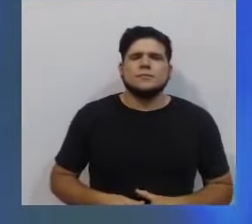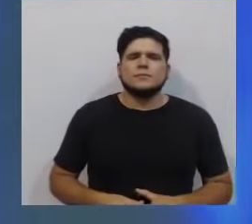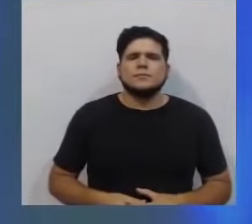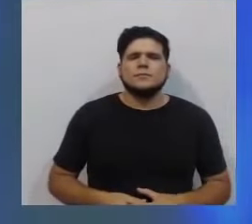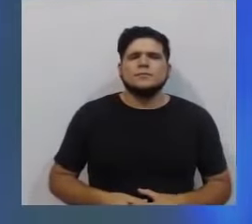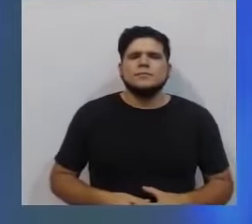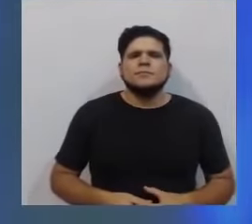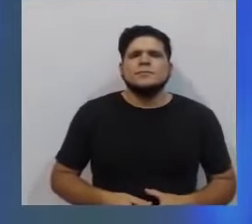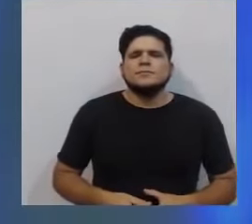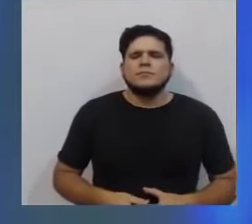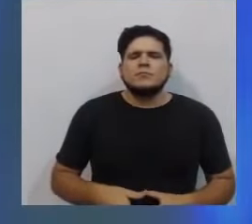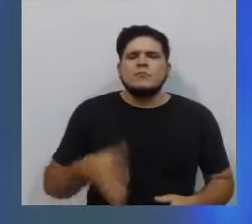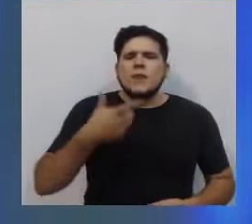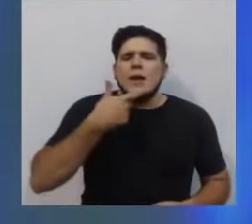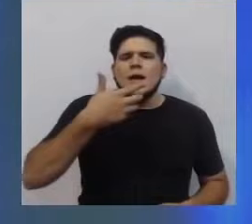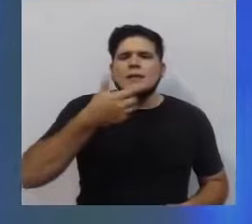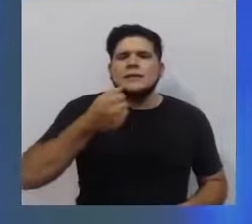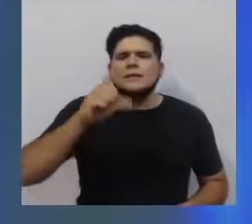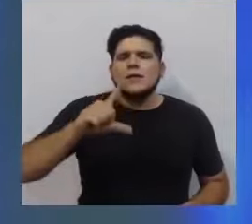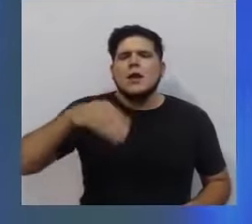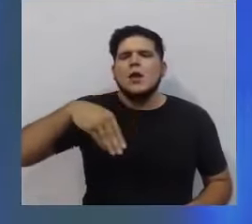103 verso 19